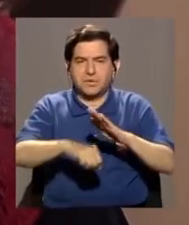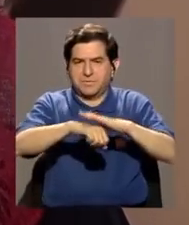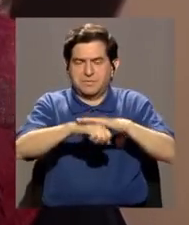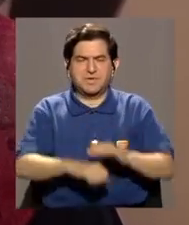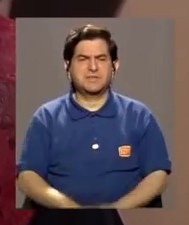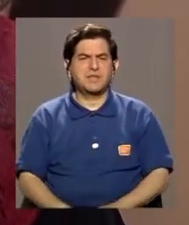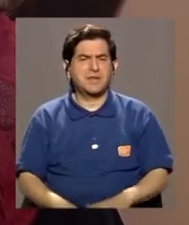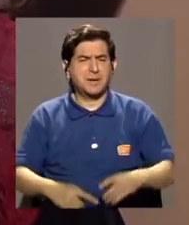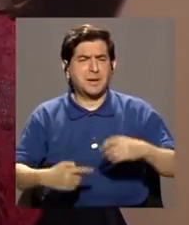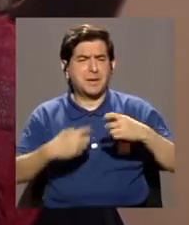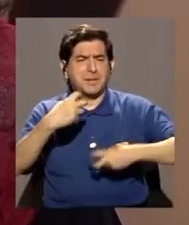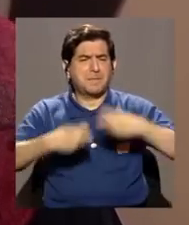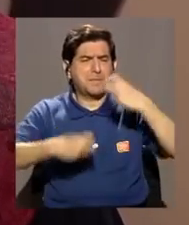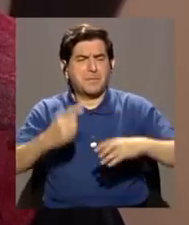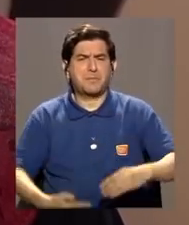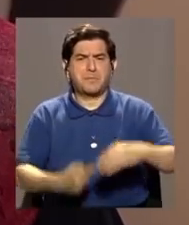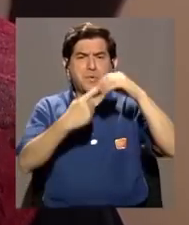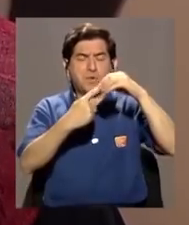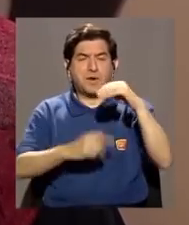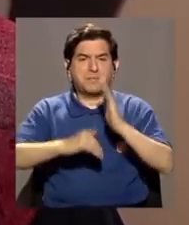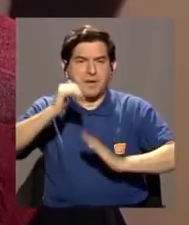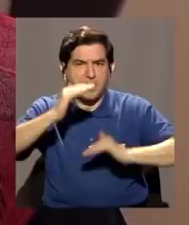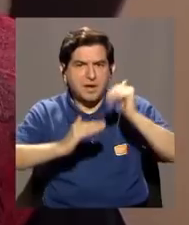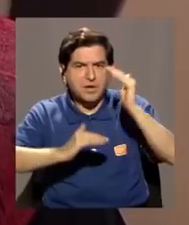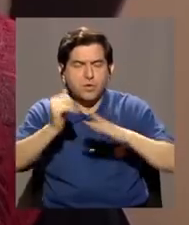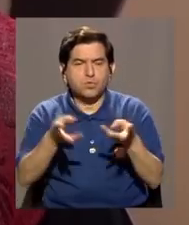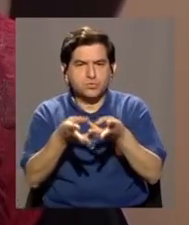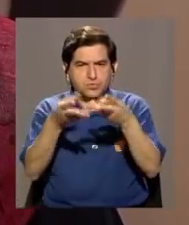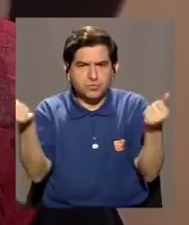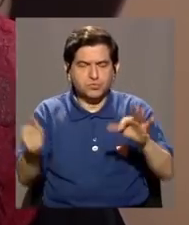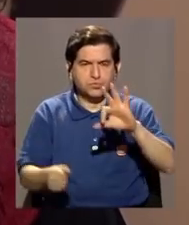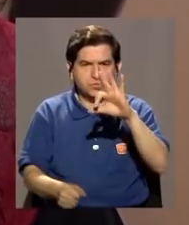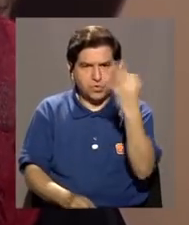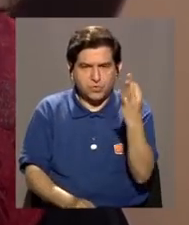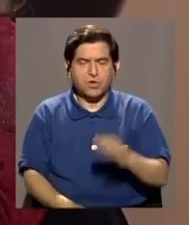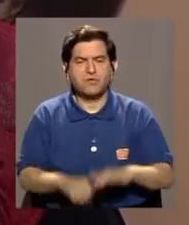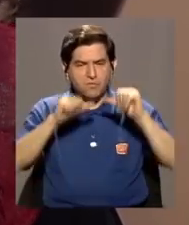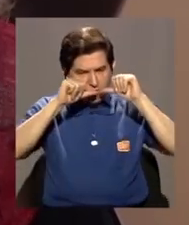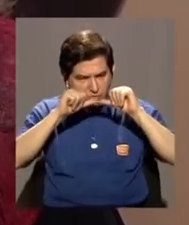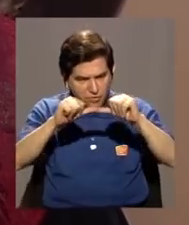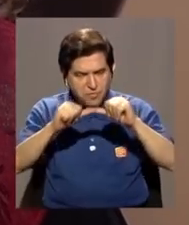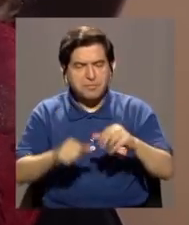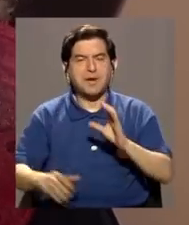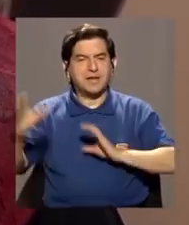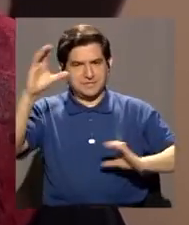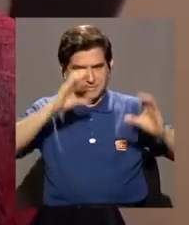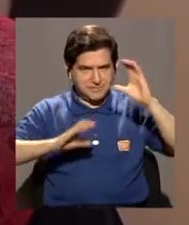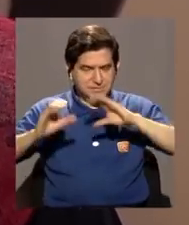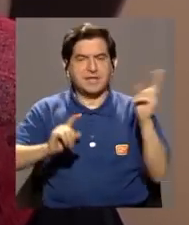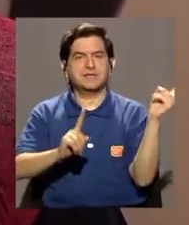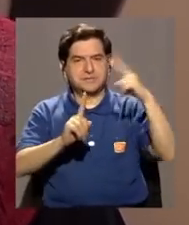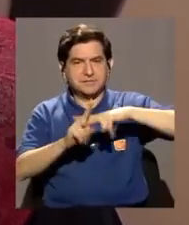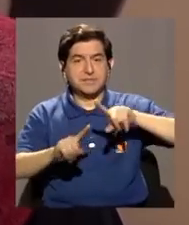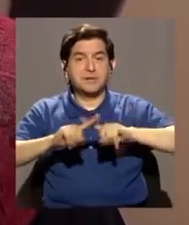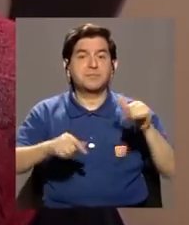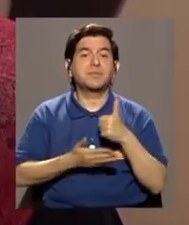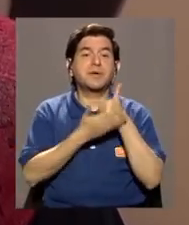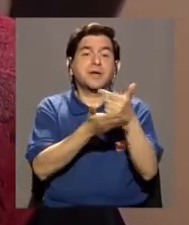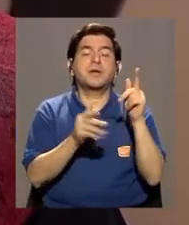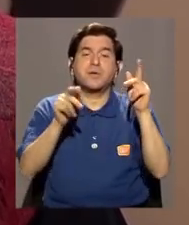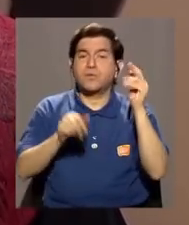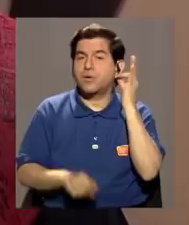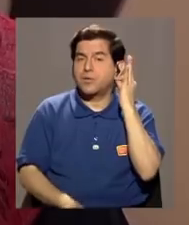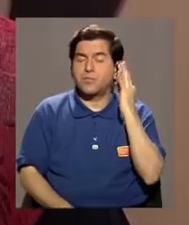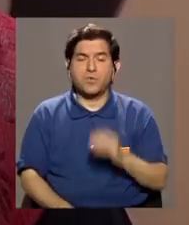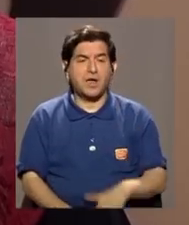los principales problemas y contribuir a la construcción de soluciones de una manera más sistemática más científica pero también ayudar a las mujeres